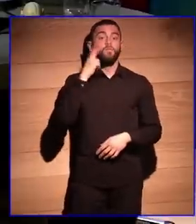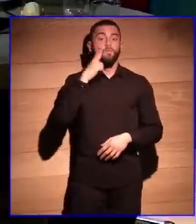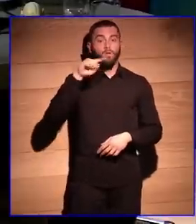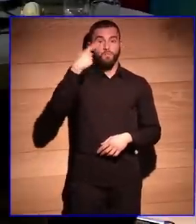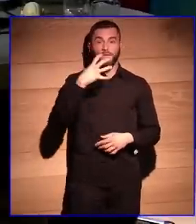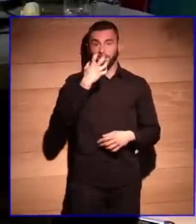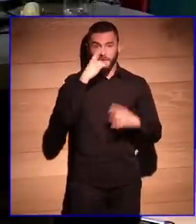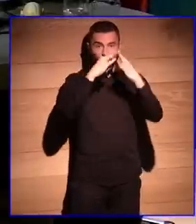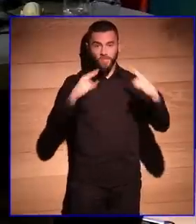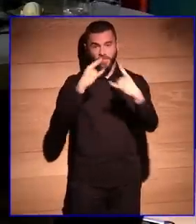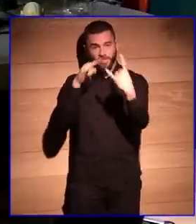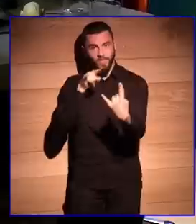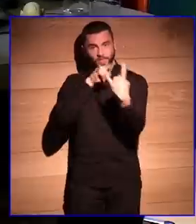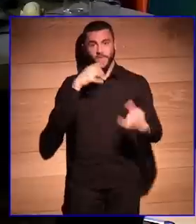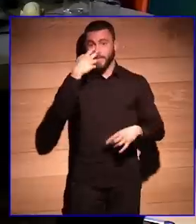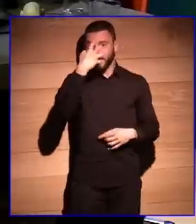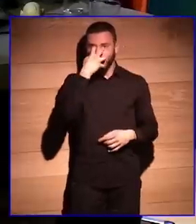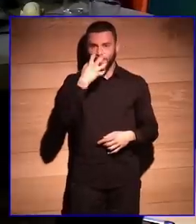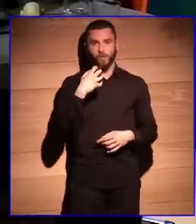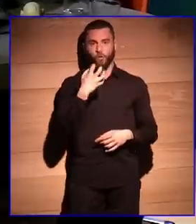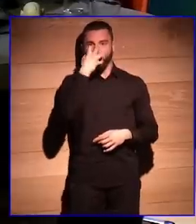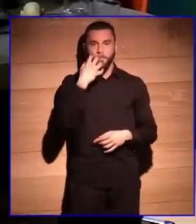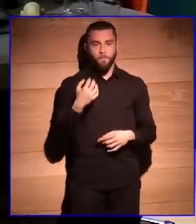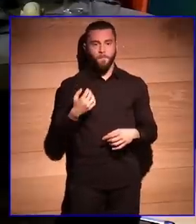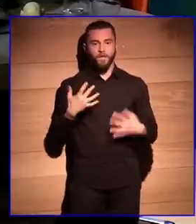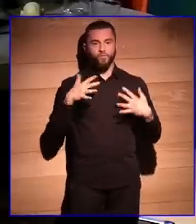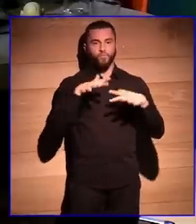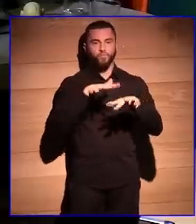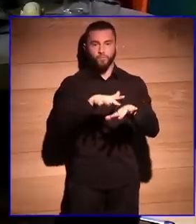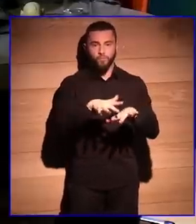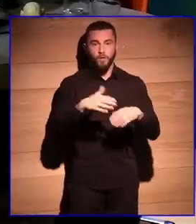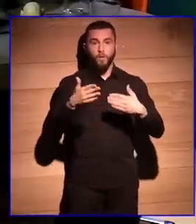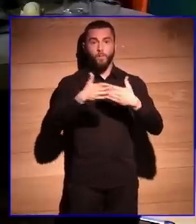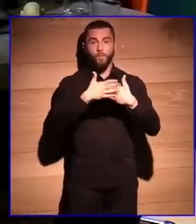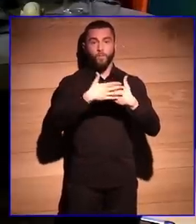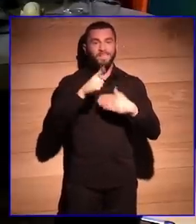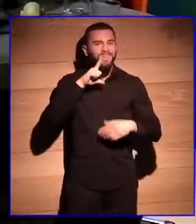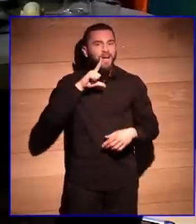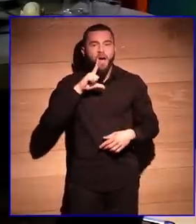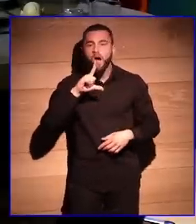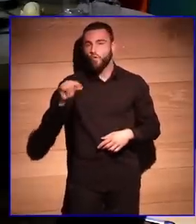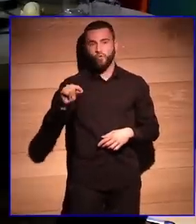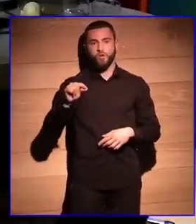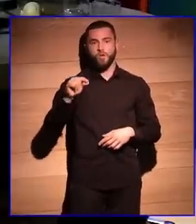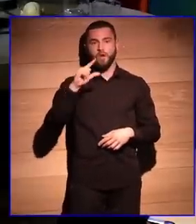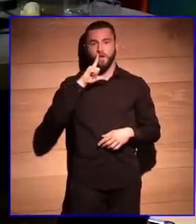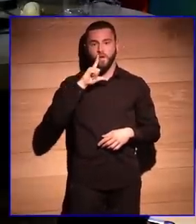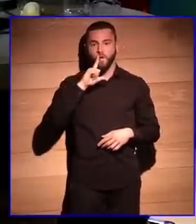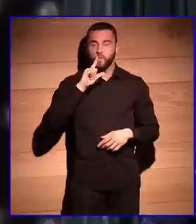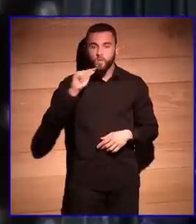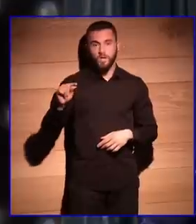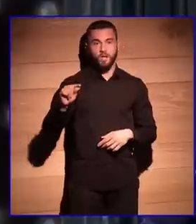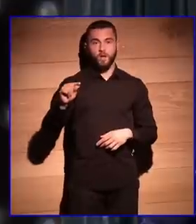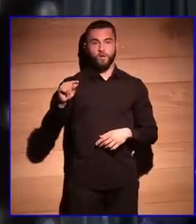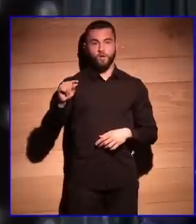y salieron los payasos. O sea, huyeron por la puerta en dirección contraria y tuve que salir corriendo detrás de ellos, evidentemente.